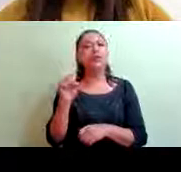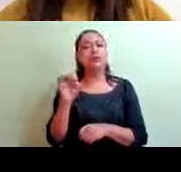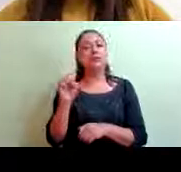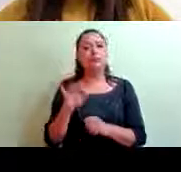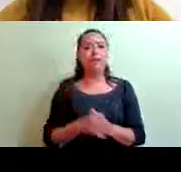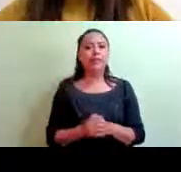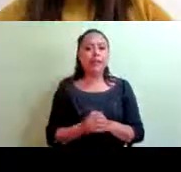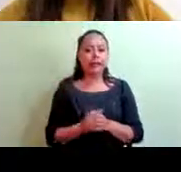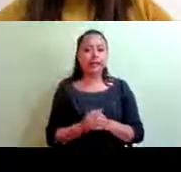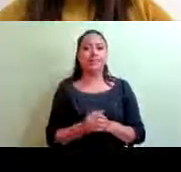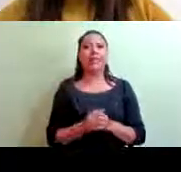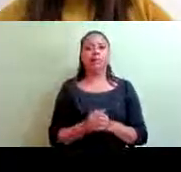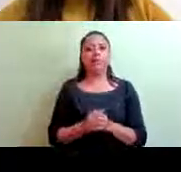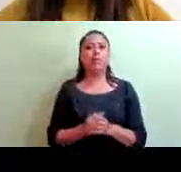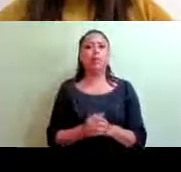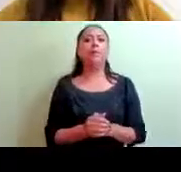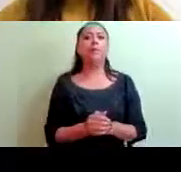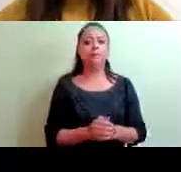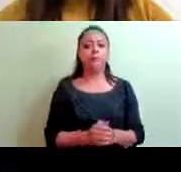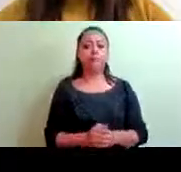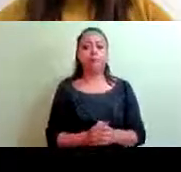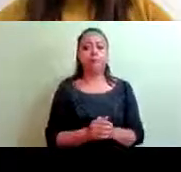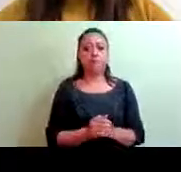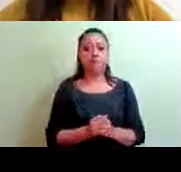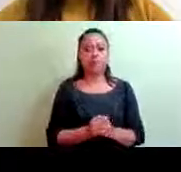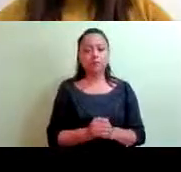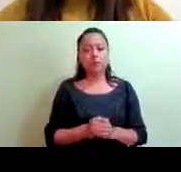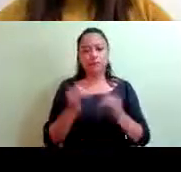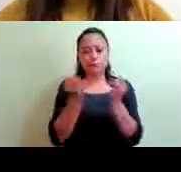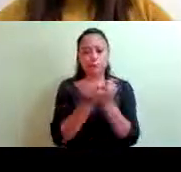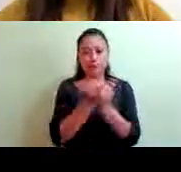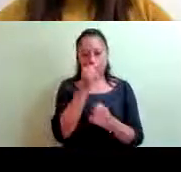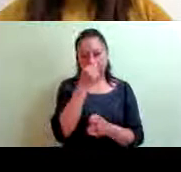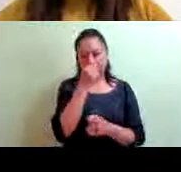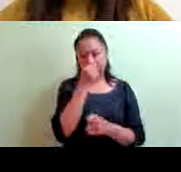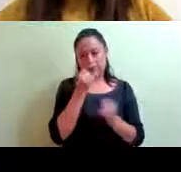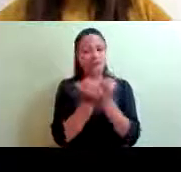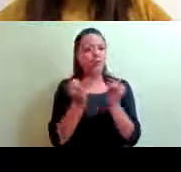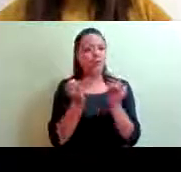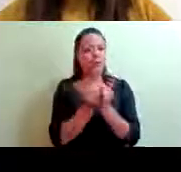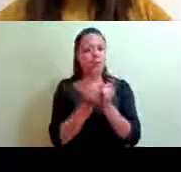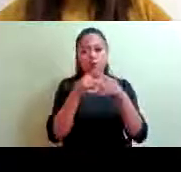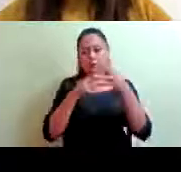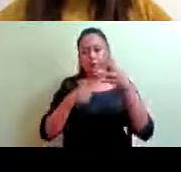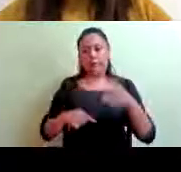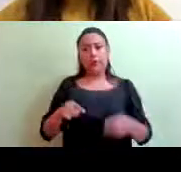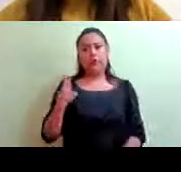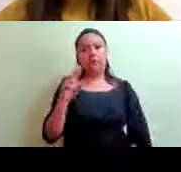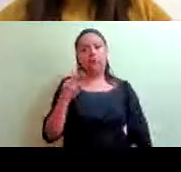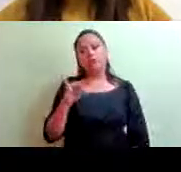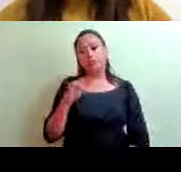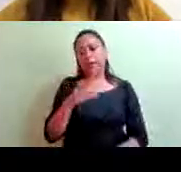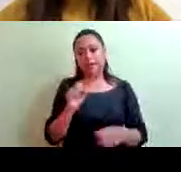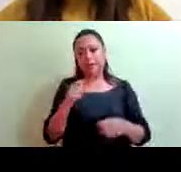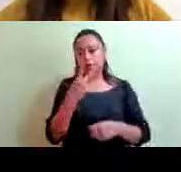la conservación de la diversidad genética. Y tiene que ver también con el ciclo de nutrientes del bosque y de todo el ecosistema en